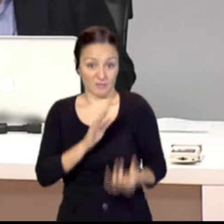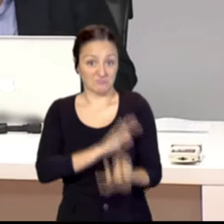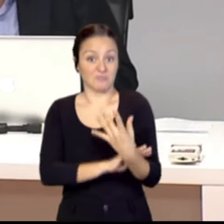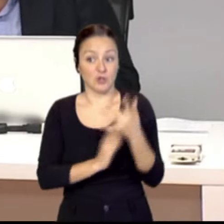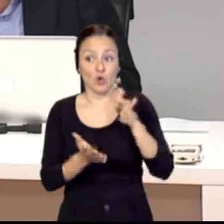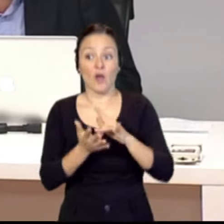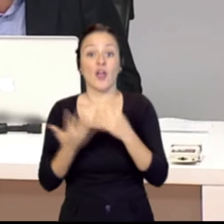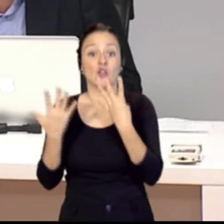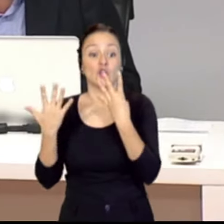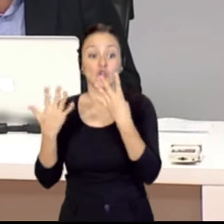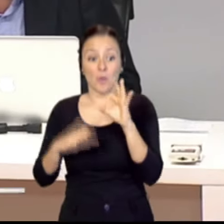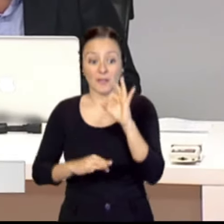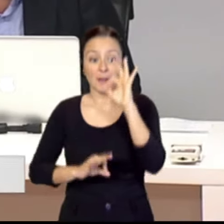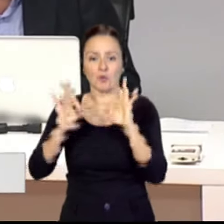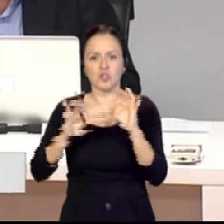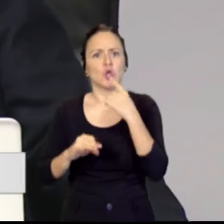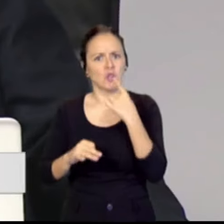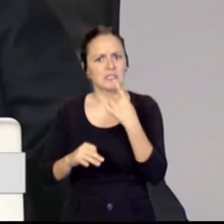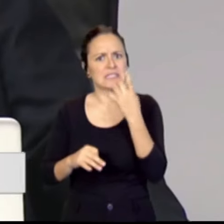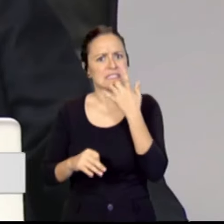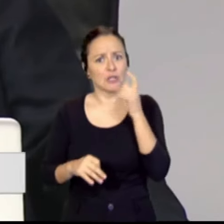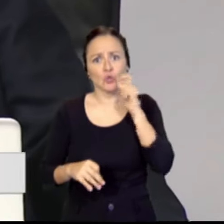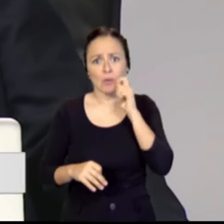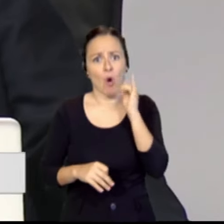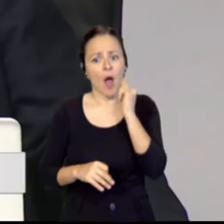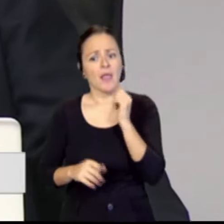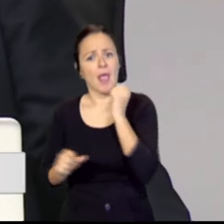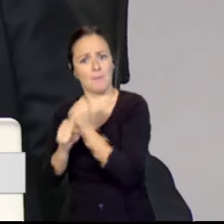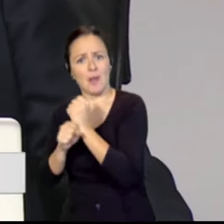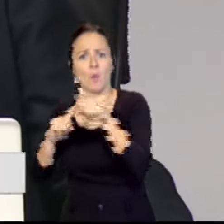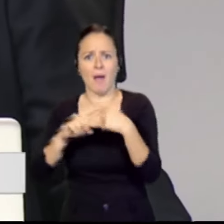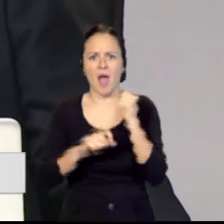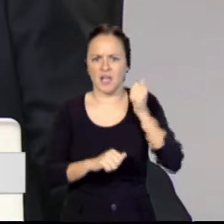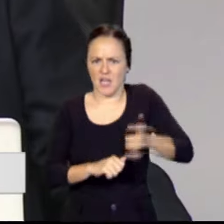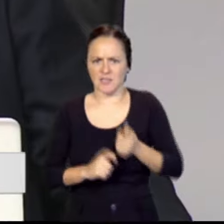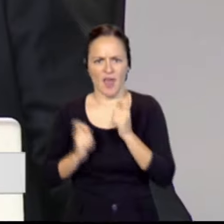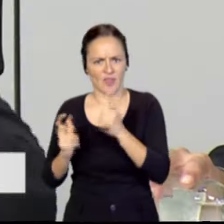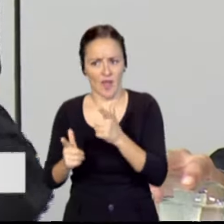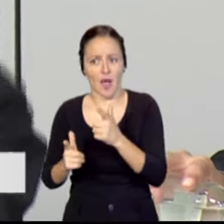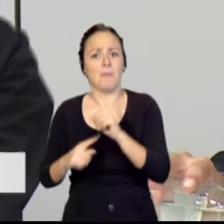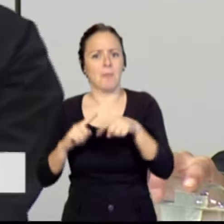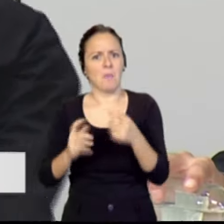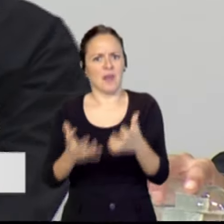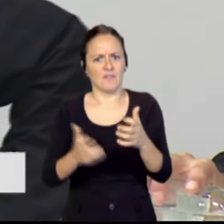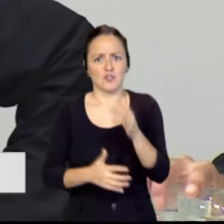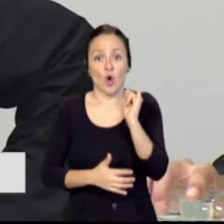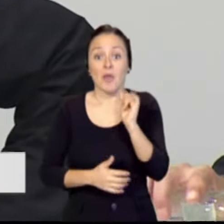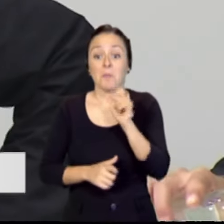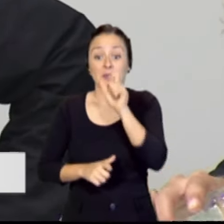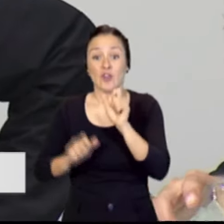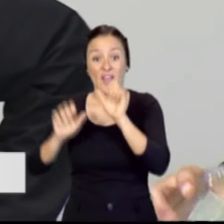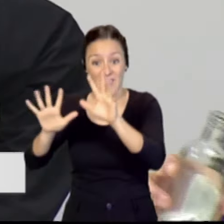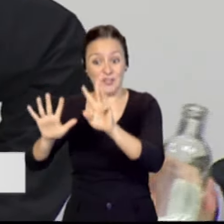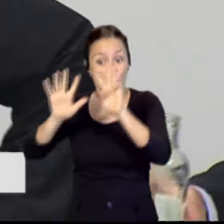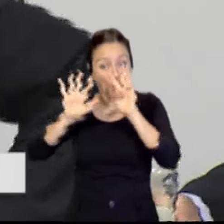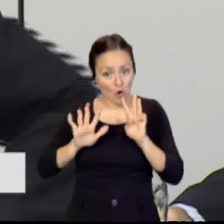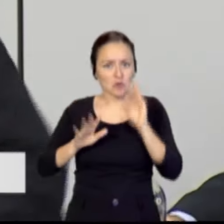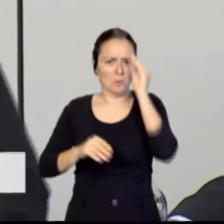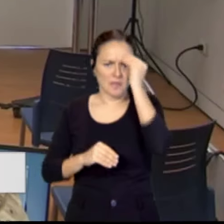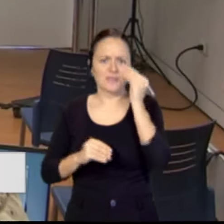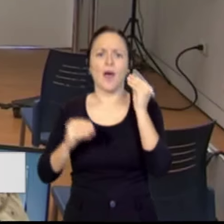generar que genera Perdón empleo y riqueza y que aporta beneficios a la ciudad ocho de cada 10 encuestados y encuestadas piensa que la vivienda